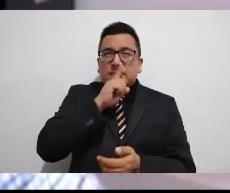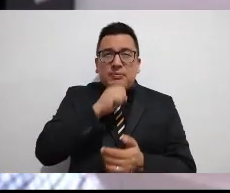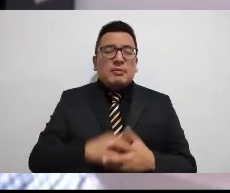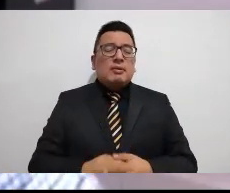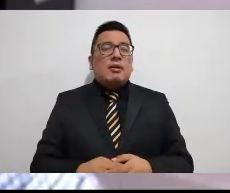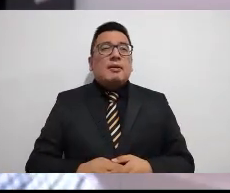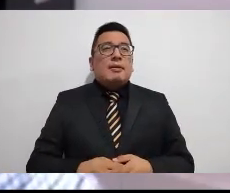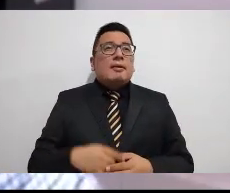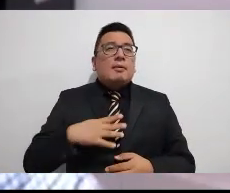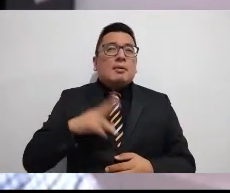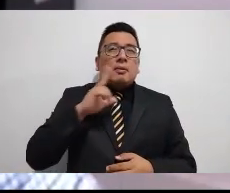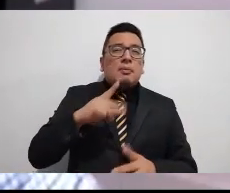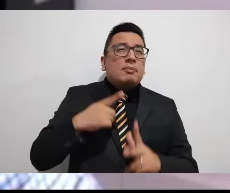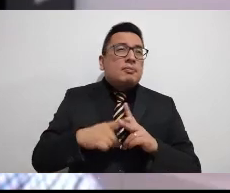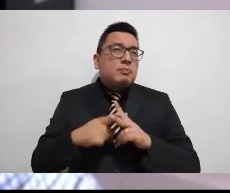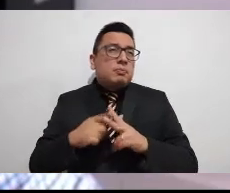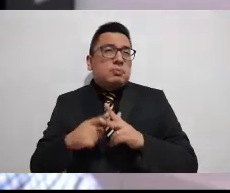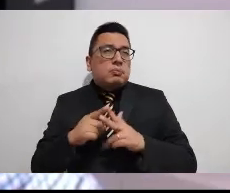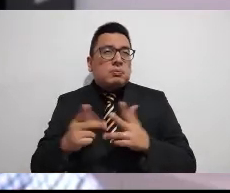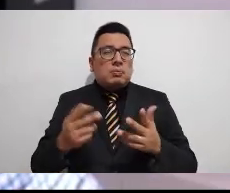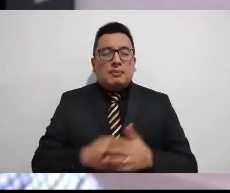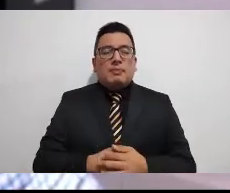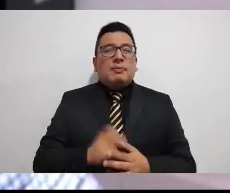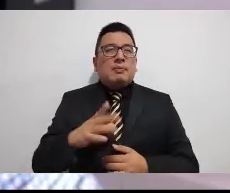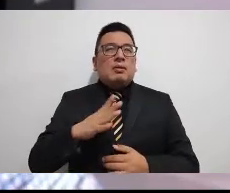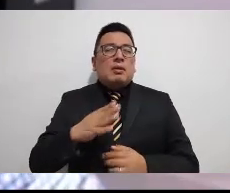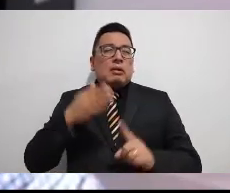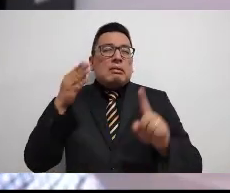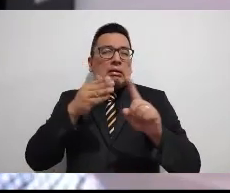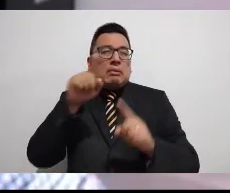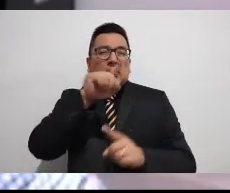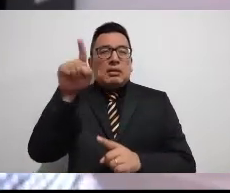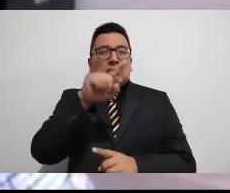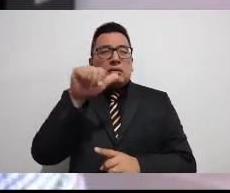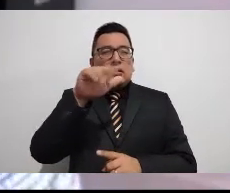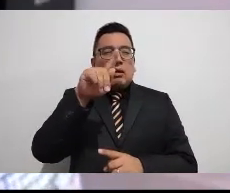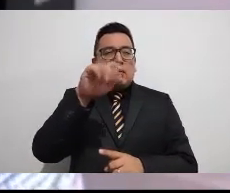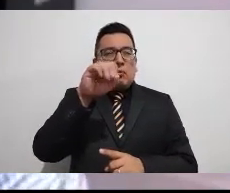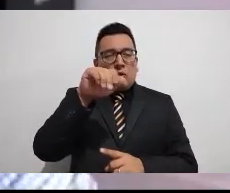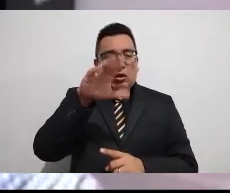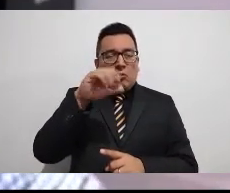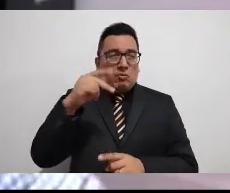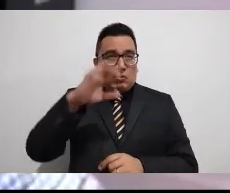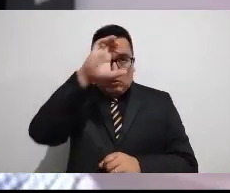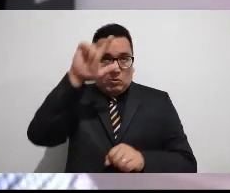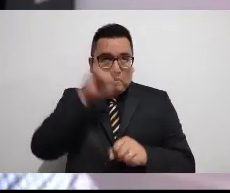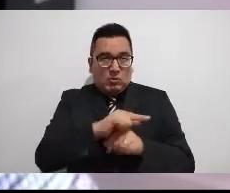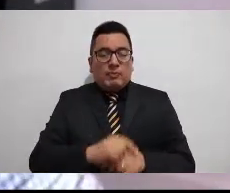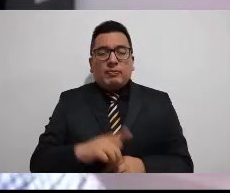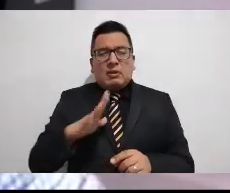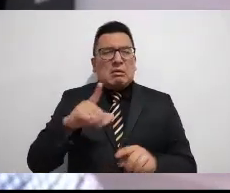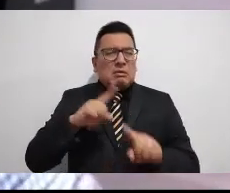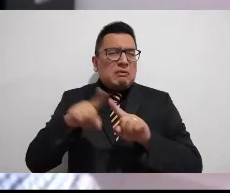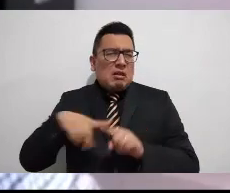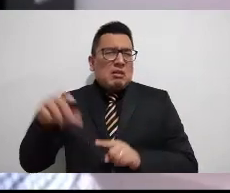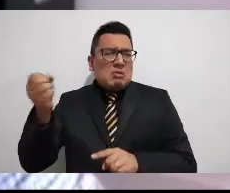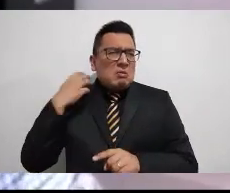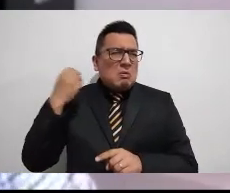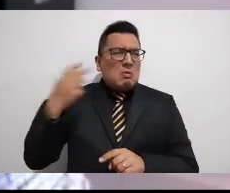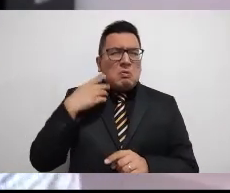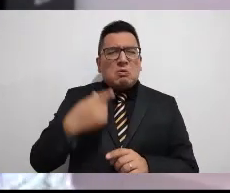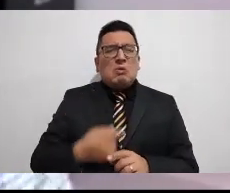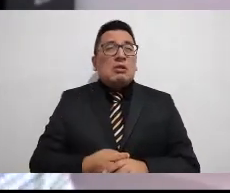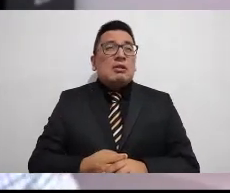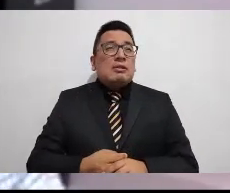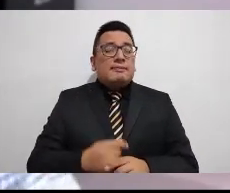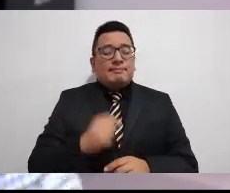interseccionalidad y estadística aplicada y zapoteco colonial. Como ponente ha participado en diversos foros, encuentros y congresos y